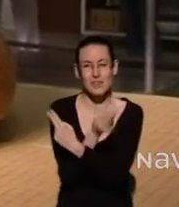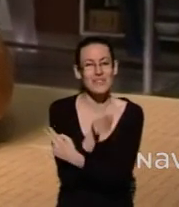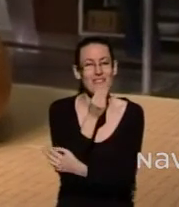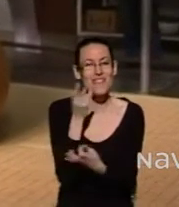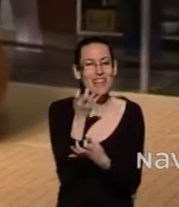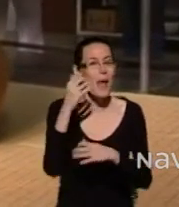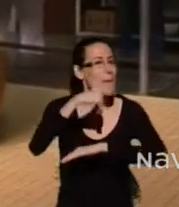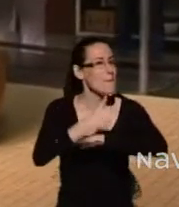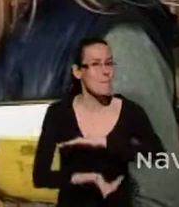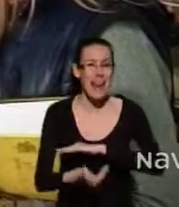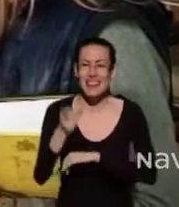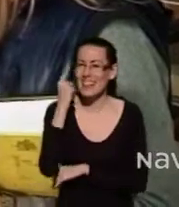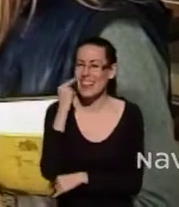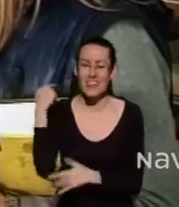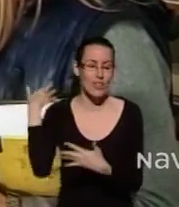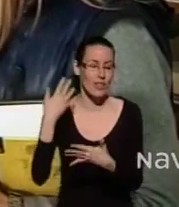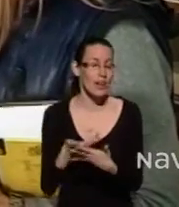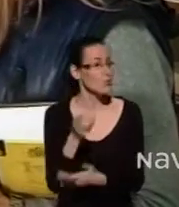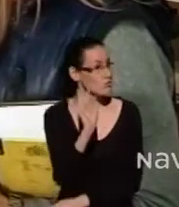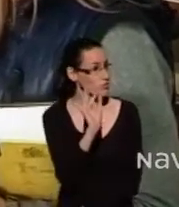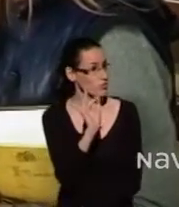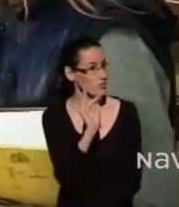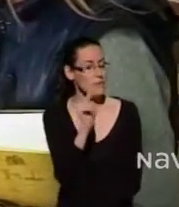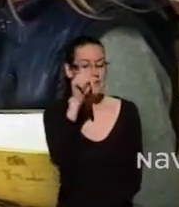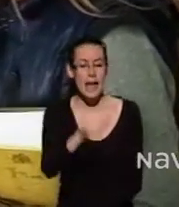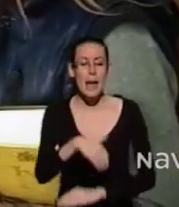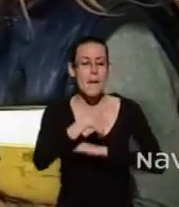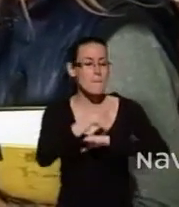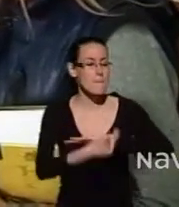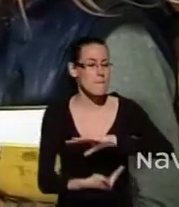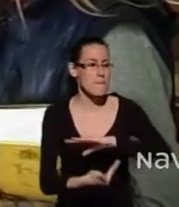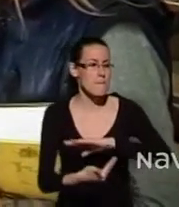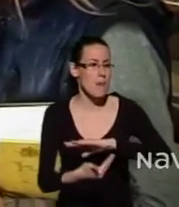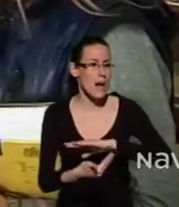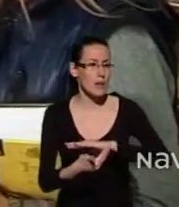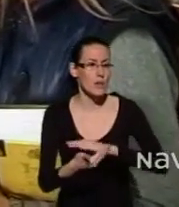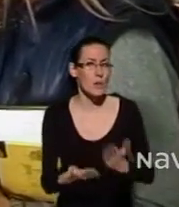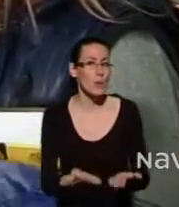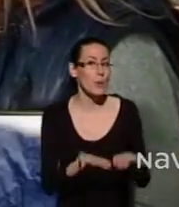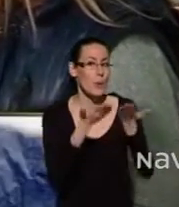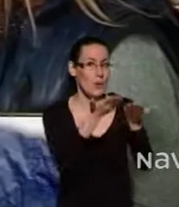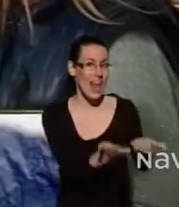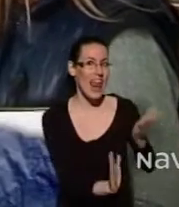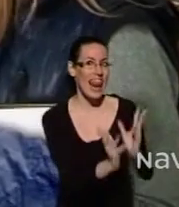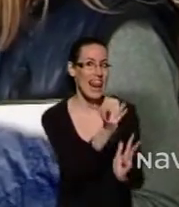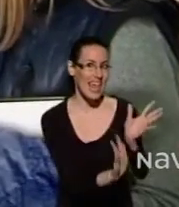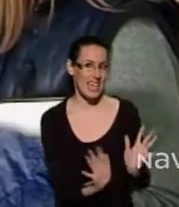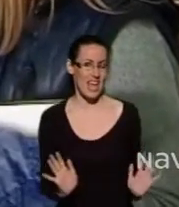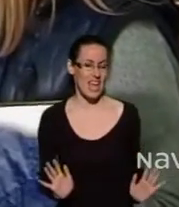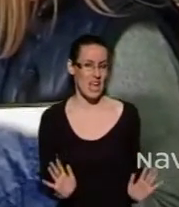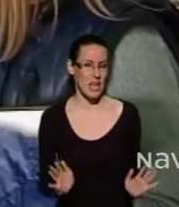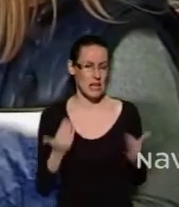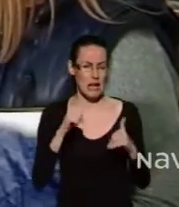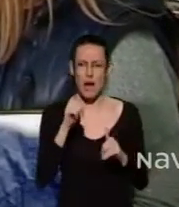Sí, bueno, tienen la oportunidad de seguir consumiendo un pan horneado en horno de leña, que ya es